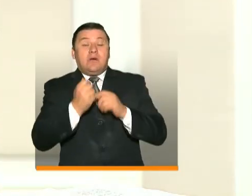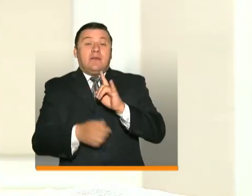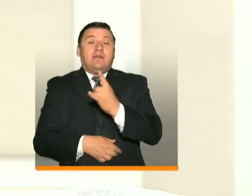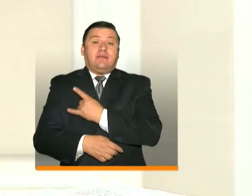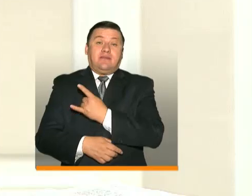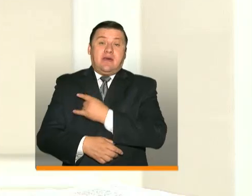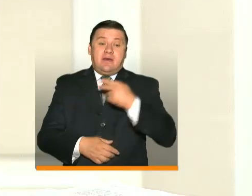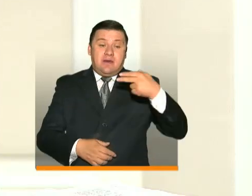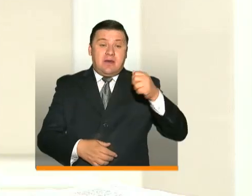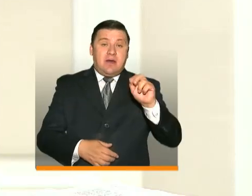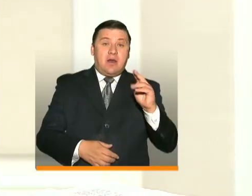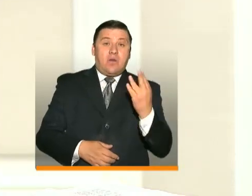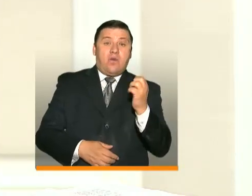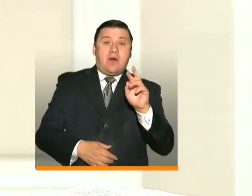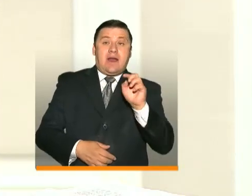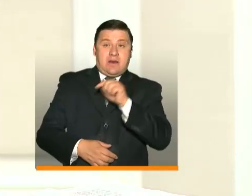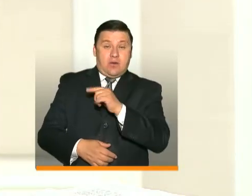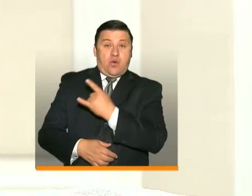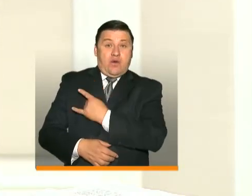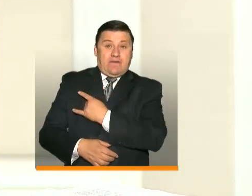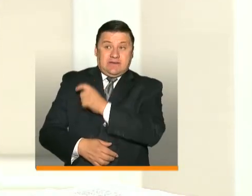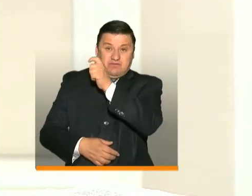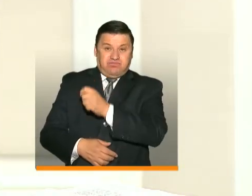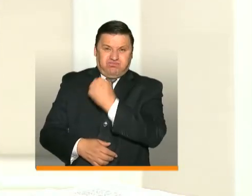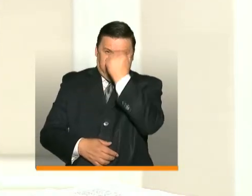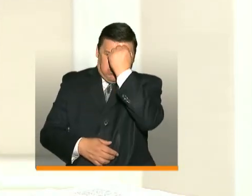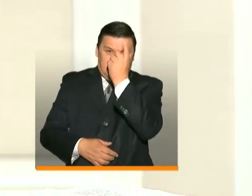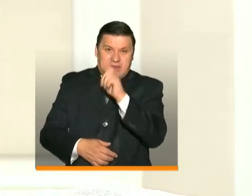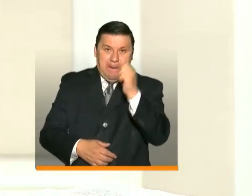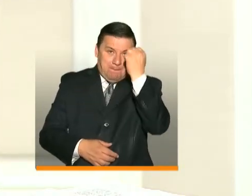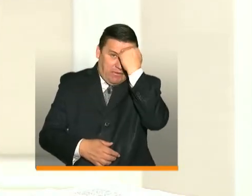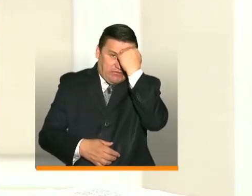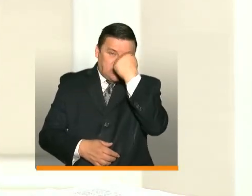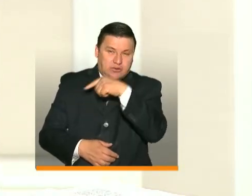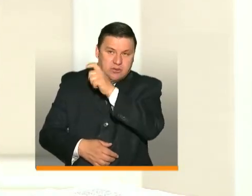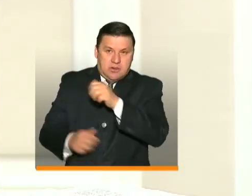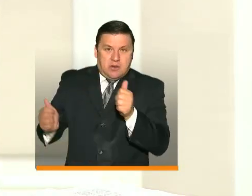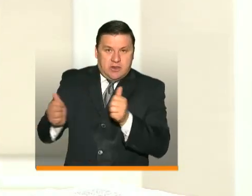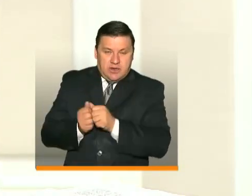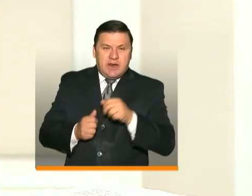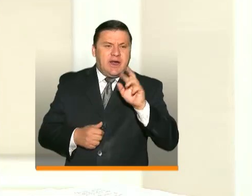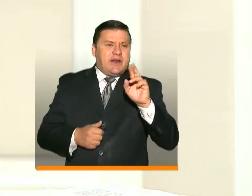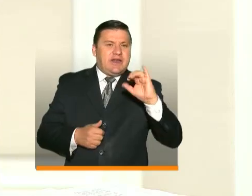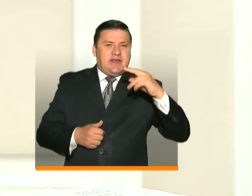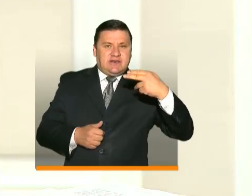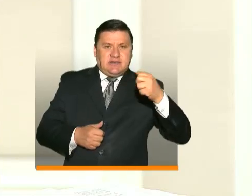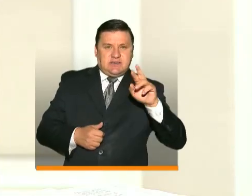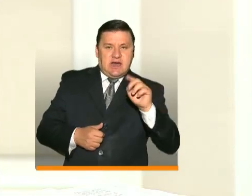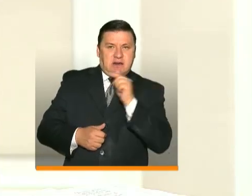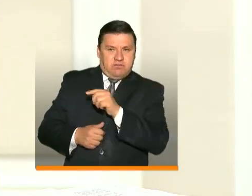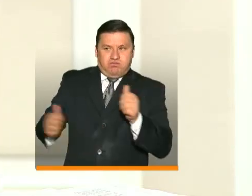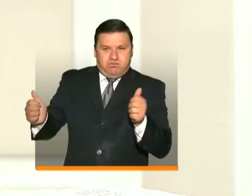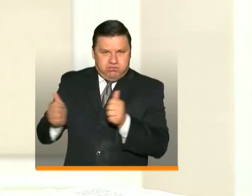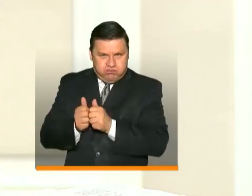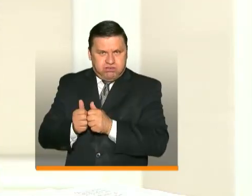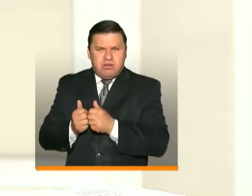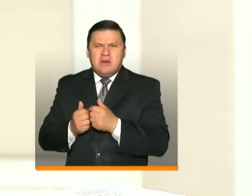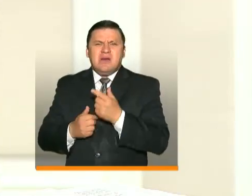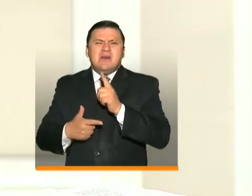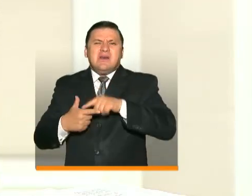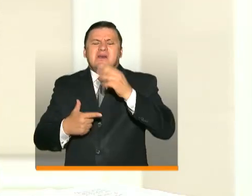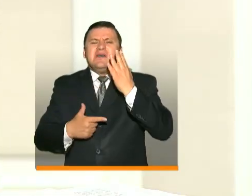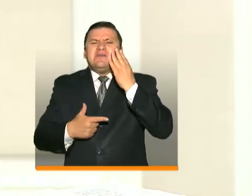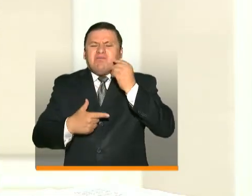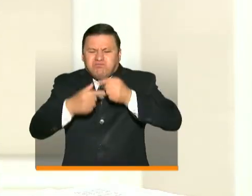Universidad de Harvard, Ricardo Hausmann, en la cual está también el profesor Richard Baldwin del London School of Economics. Hay